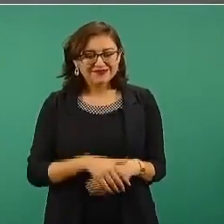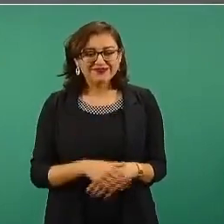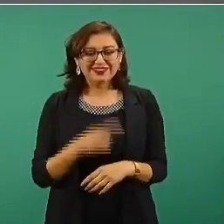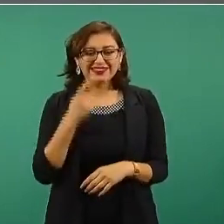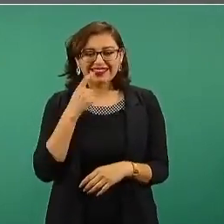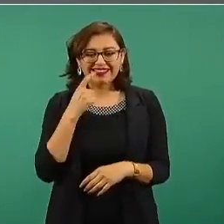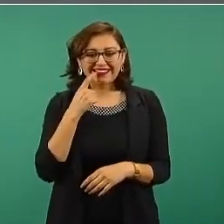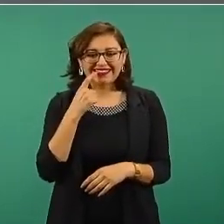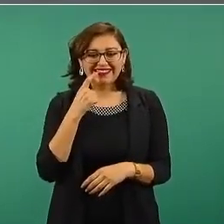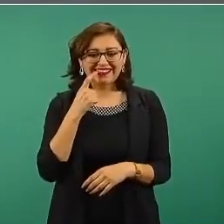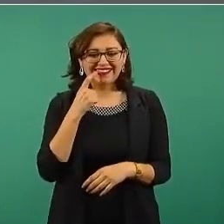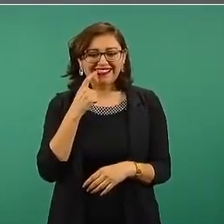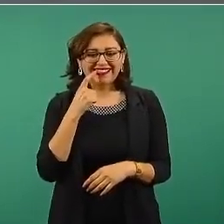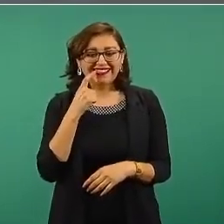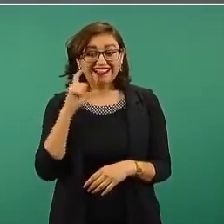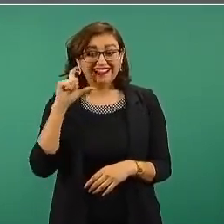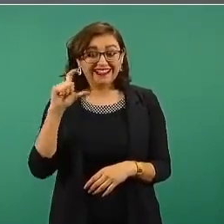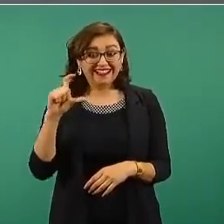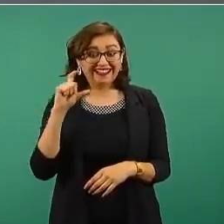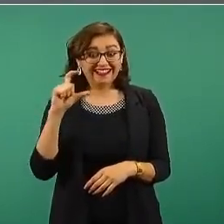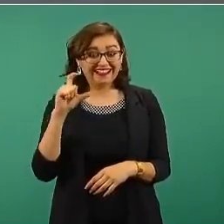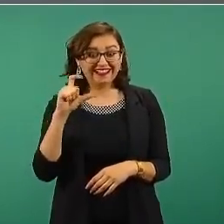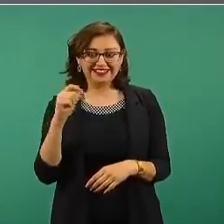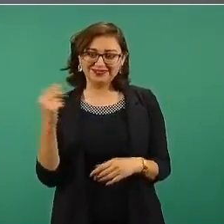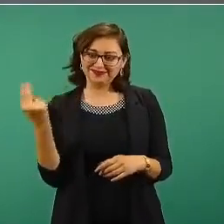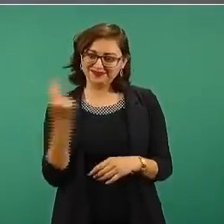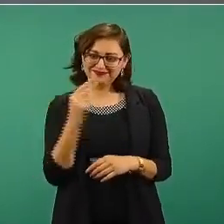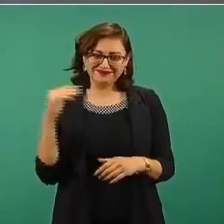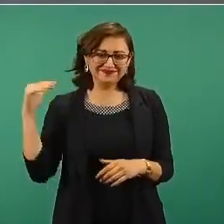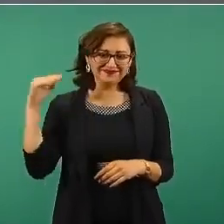grande este colmillo, te lo tenemos que limar